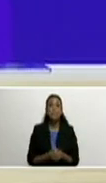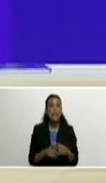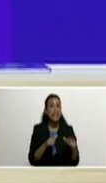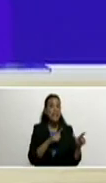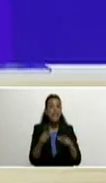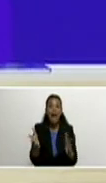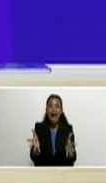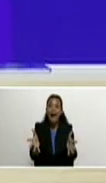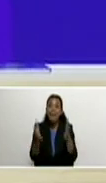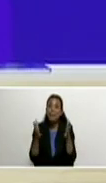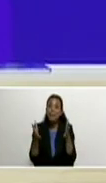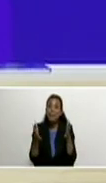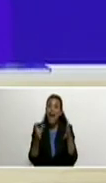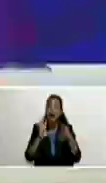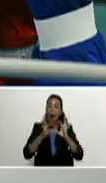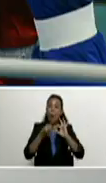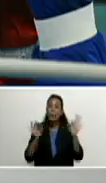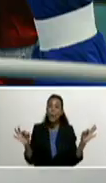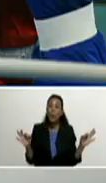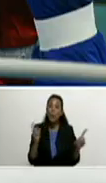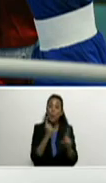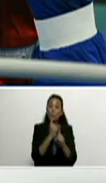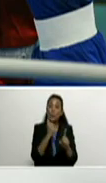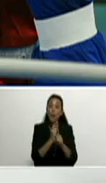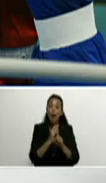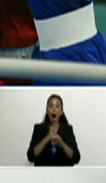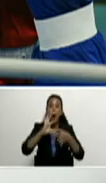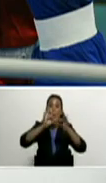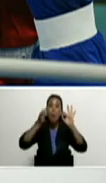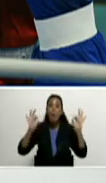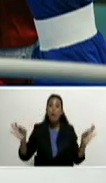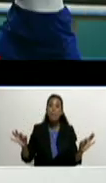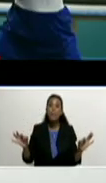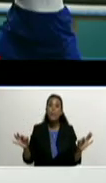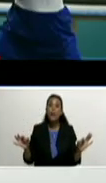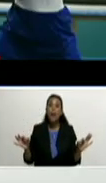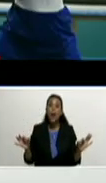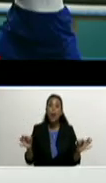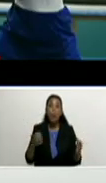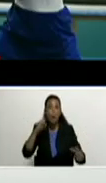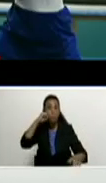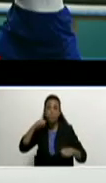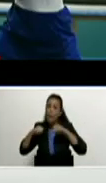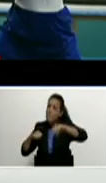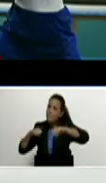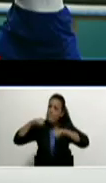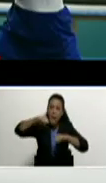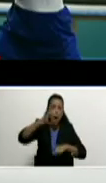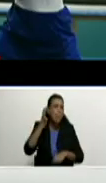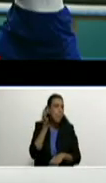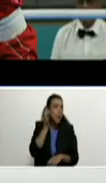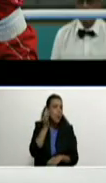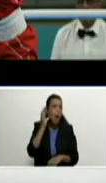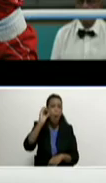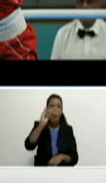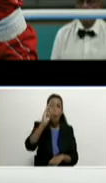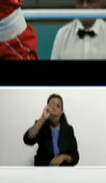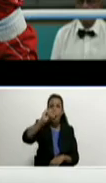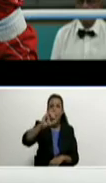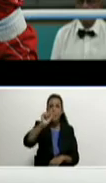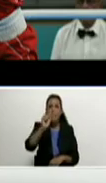Acabamos de ganar otro cupo olímpico con la boxeadora venezolana